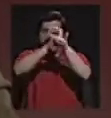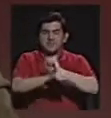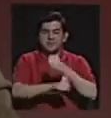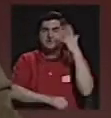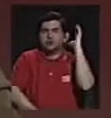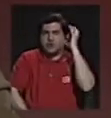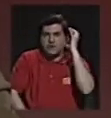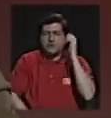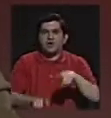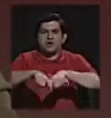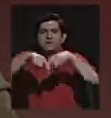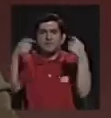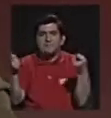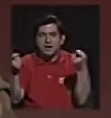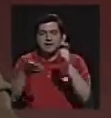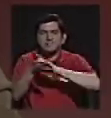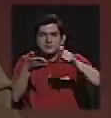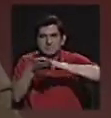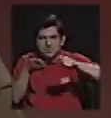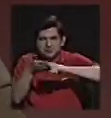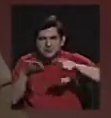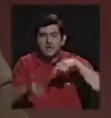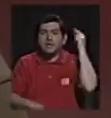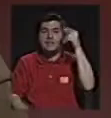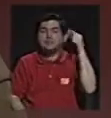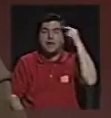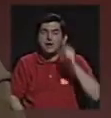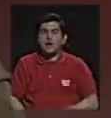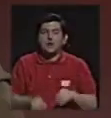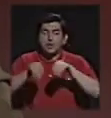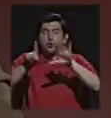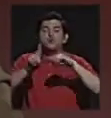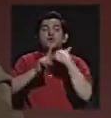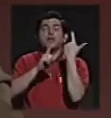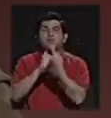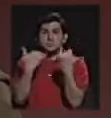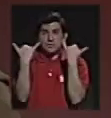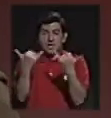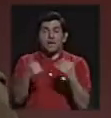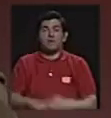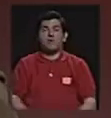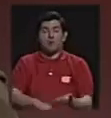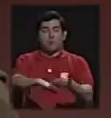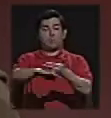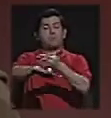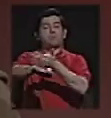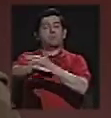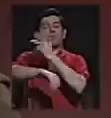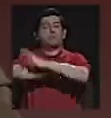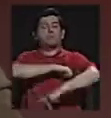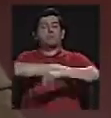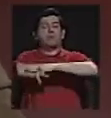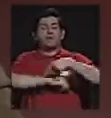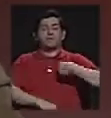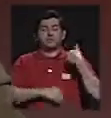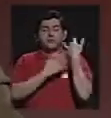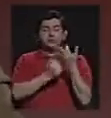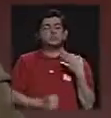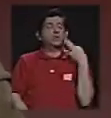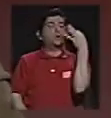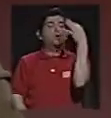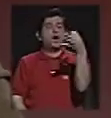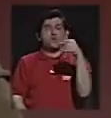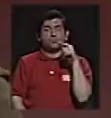radio, prensa escrita. Por supuesto, las redes vienen ganando espacio en el país y yo espero que en el